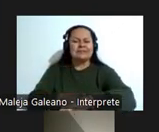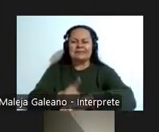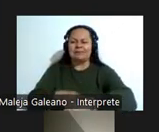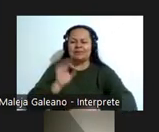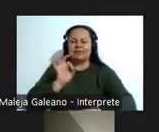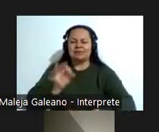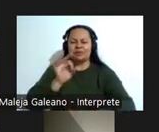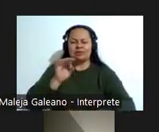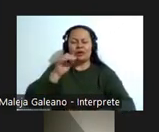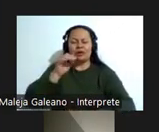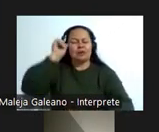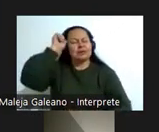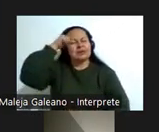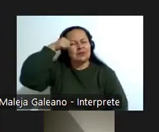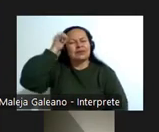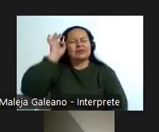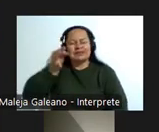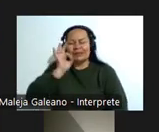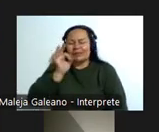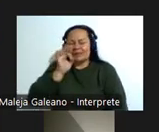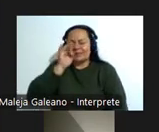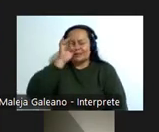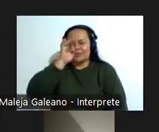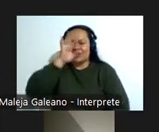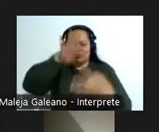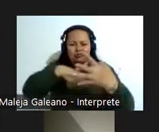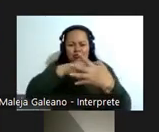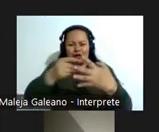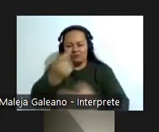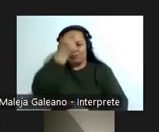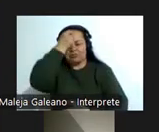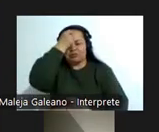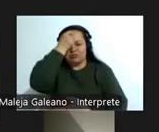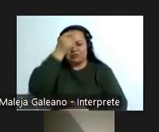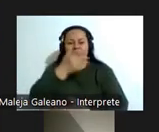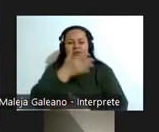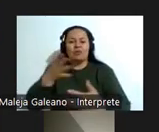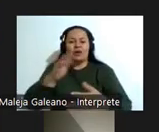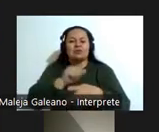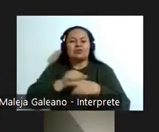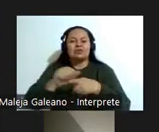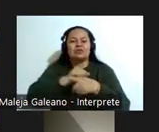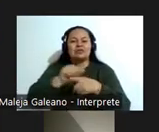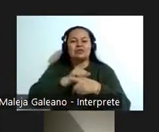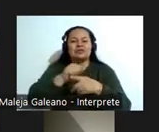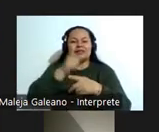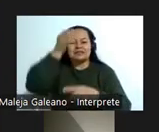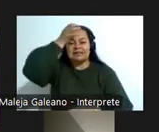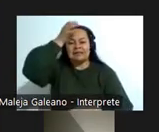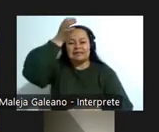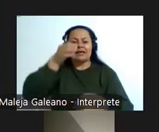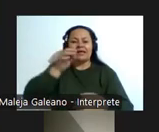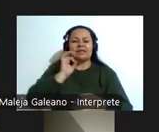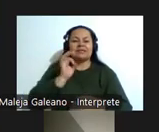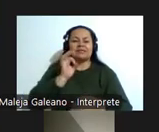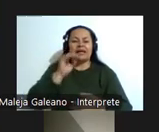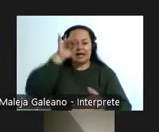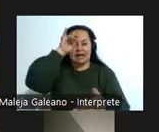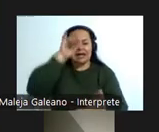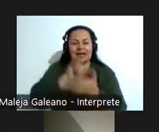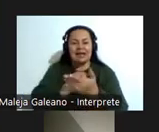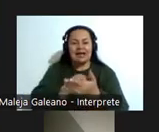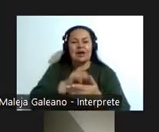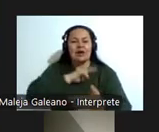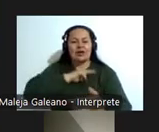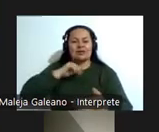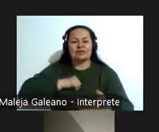tiempo. El extractivismo del saber es una práctica que es bastante común, que creo que ocurre entre nosotros,